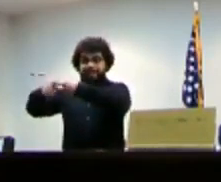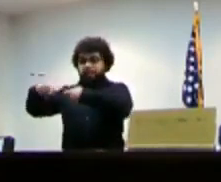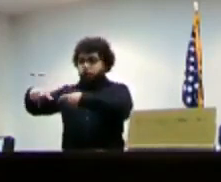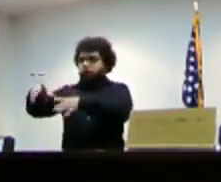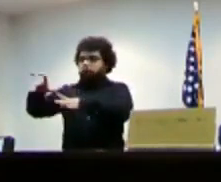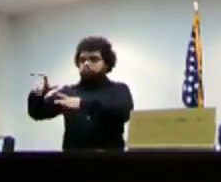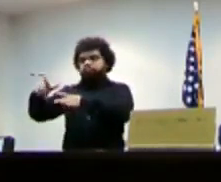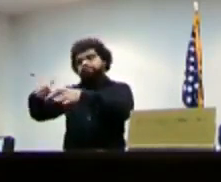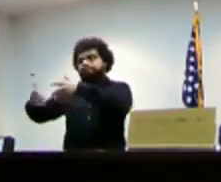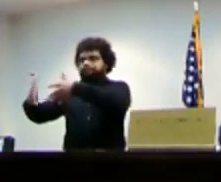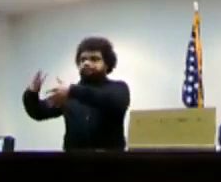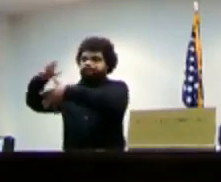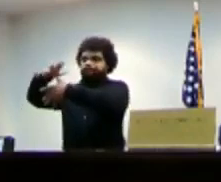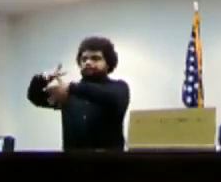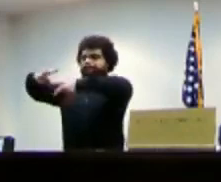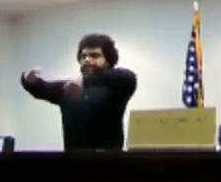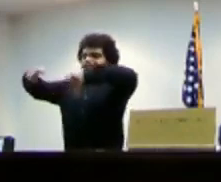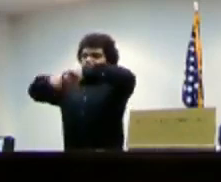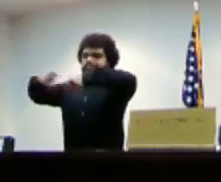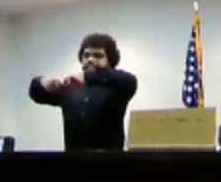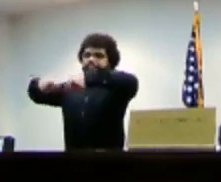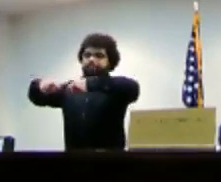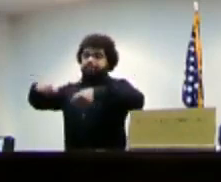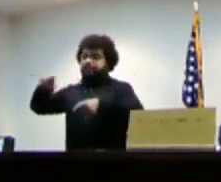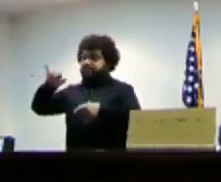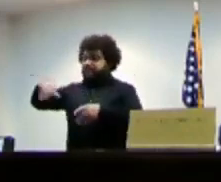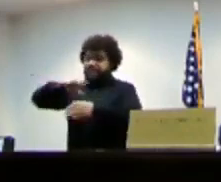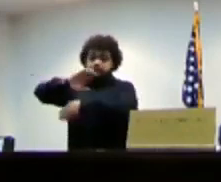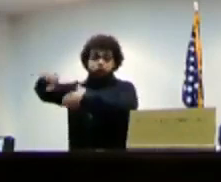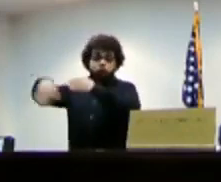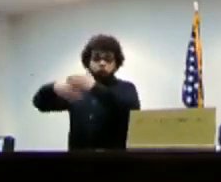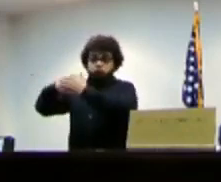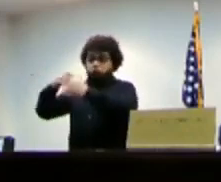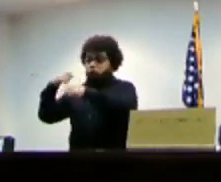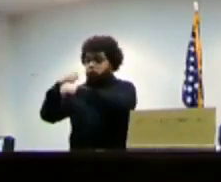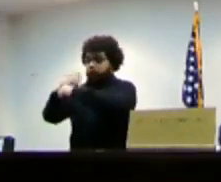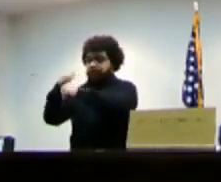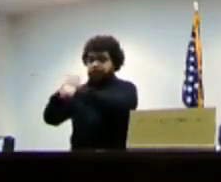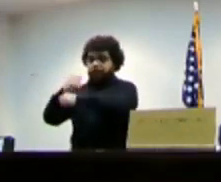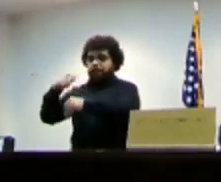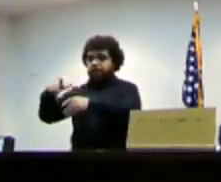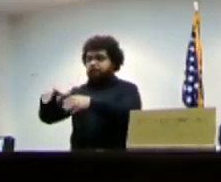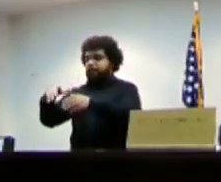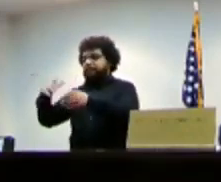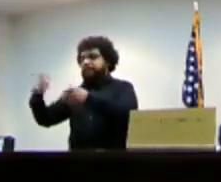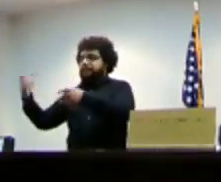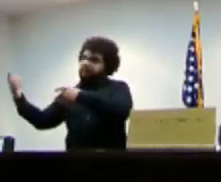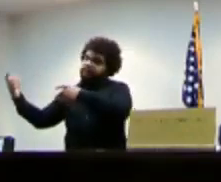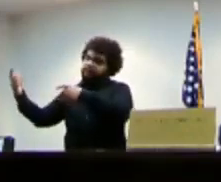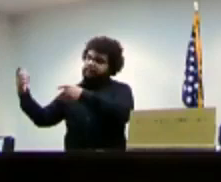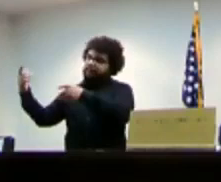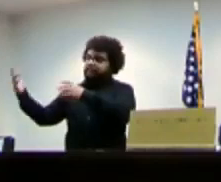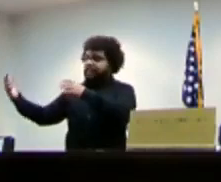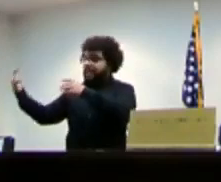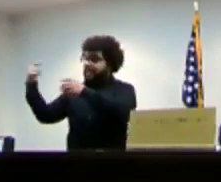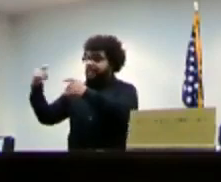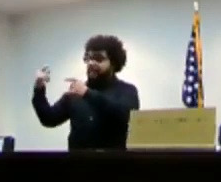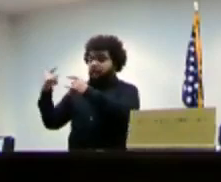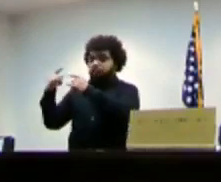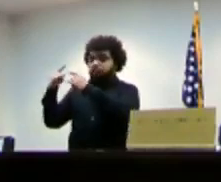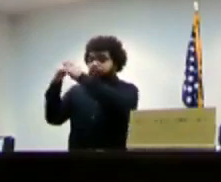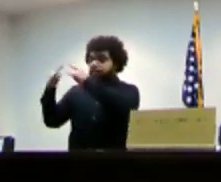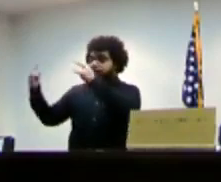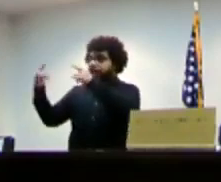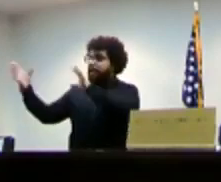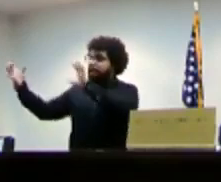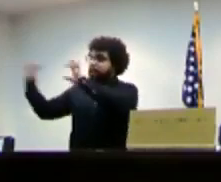¿verdad? Claro. Y ahí es que se hacen todas las operaciones de entrada, salida de línea, entrada de máquina, salida de máquina,